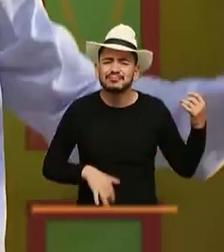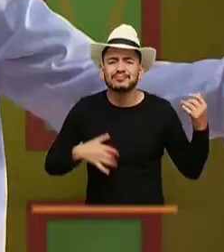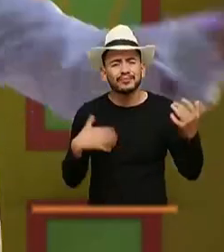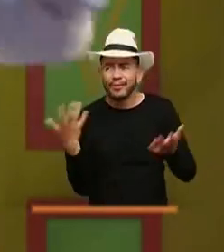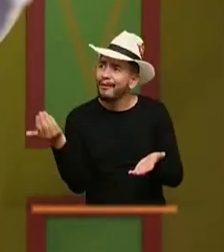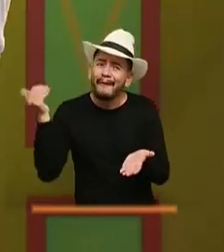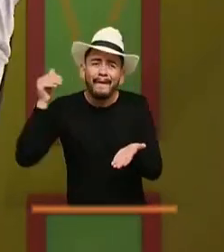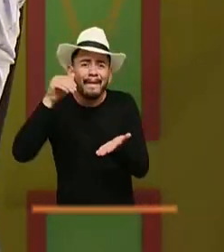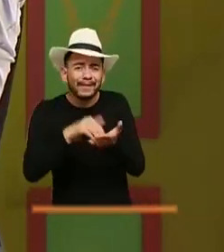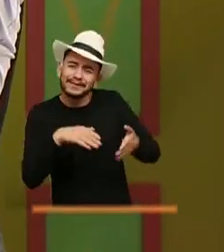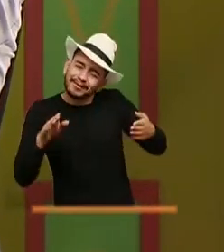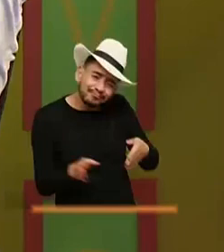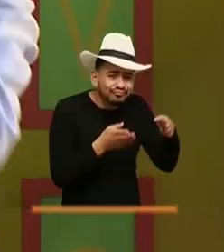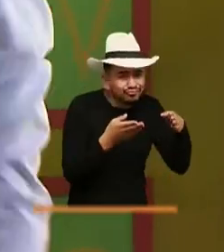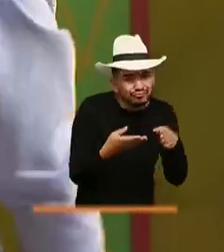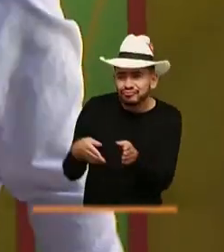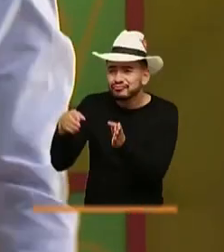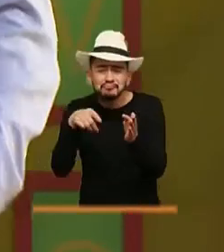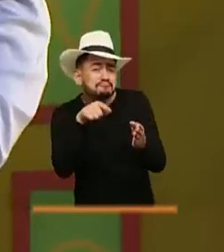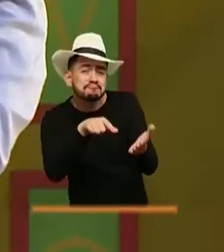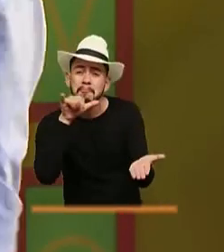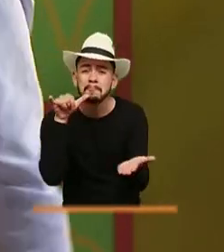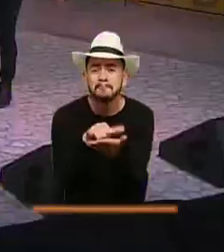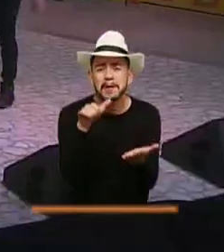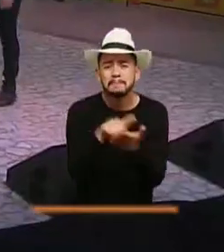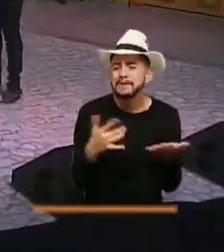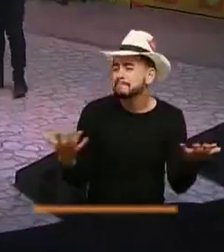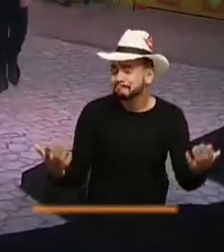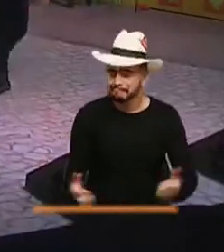ver por la misma carretera.